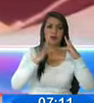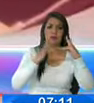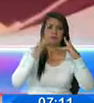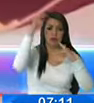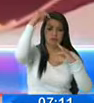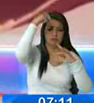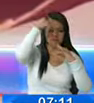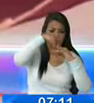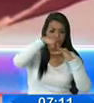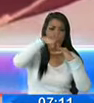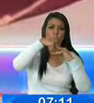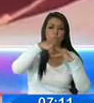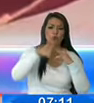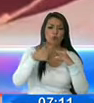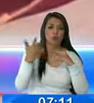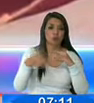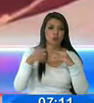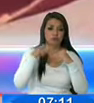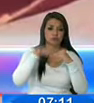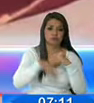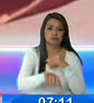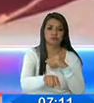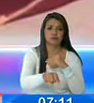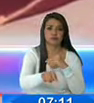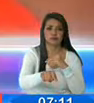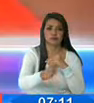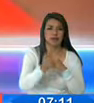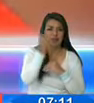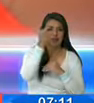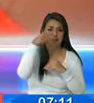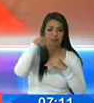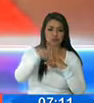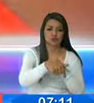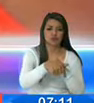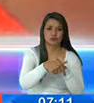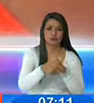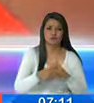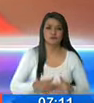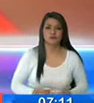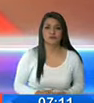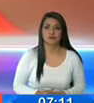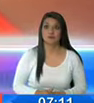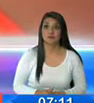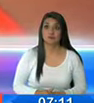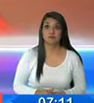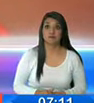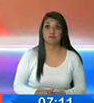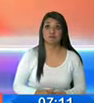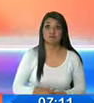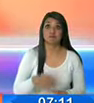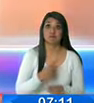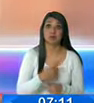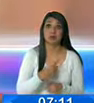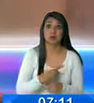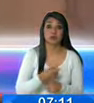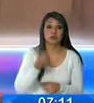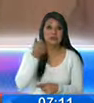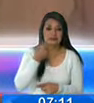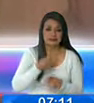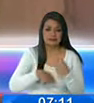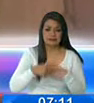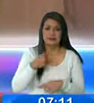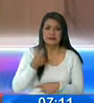barrera permitió que el proyectil pierda por completo la velocidad y los daños resultaron menores.